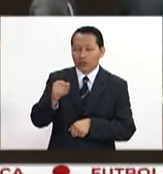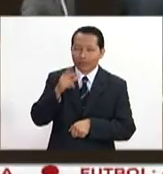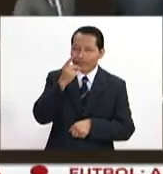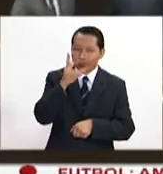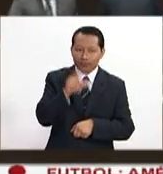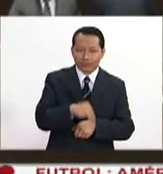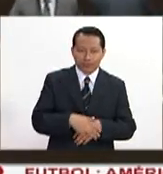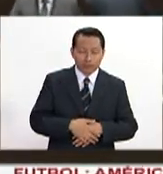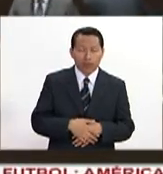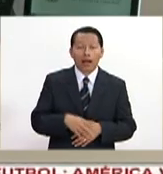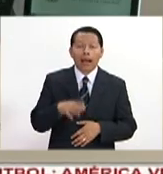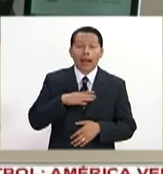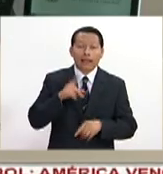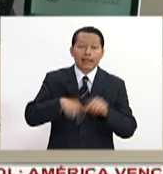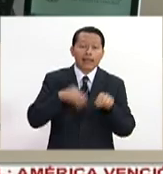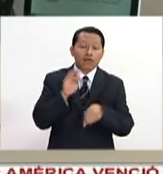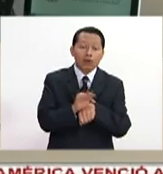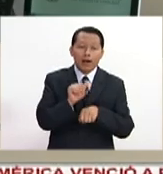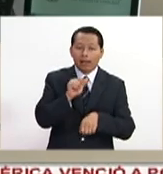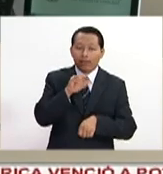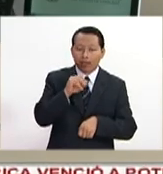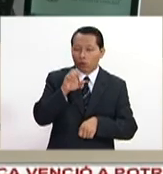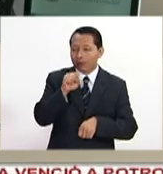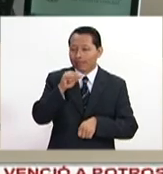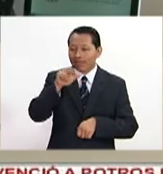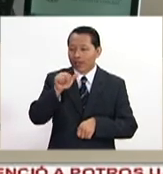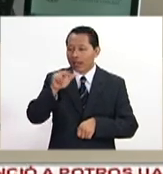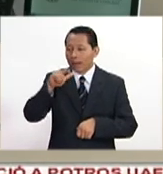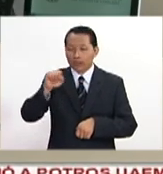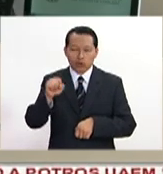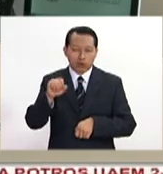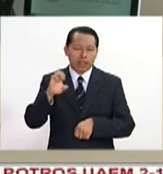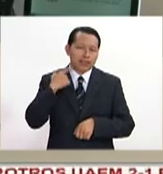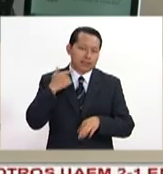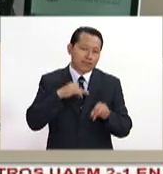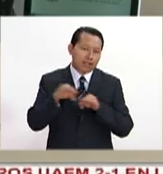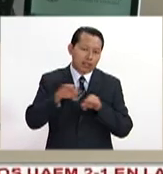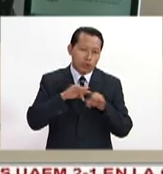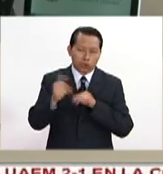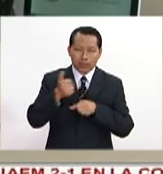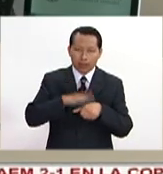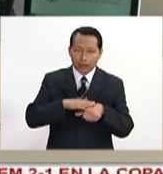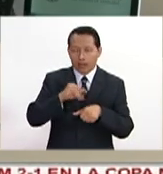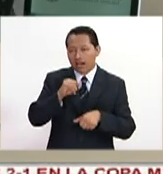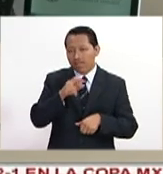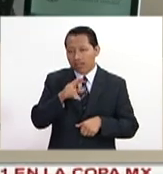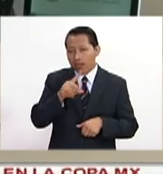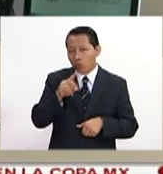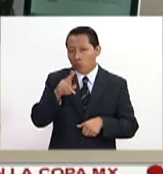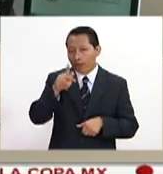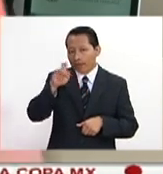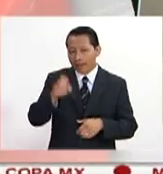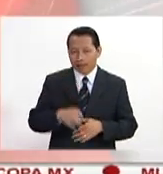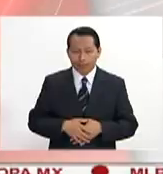Inicia el proceso de desafuero en contra de Alberto Silva Ramos, exfuncionario durante la administración de Javier